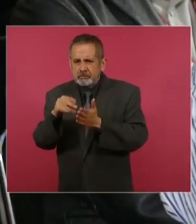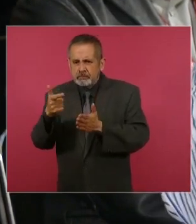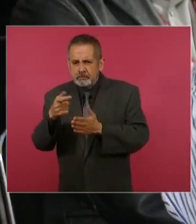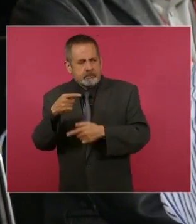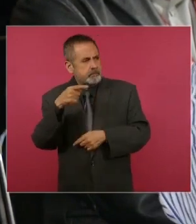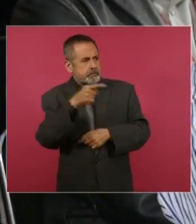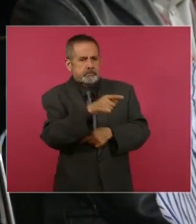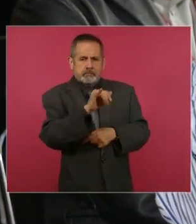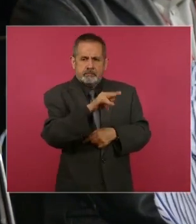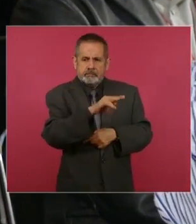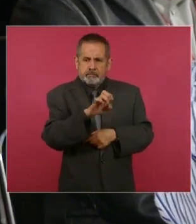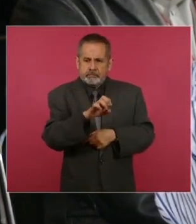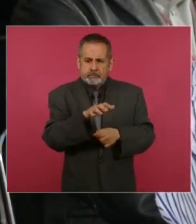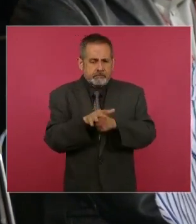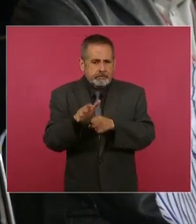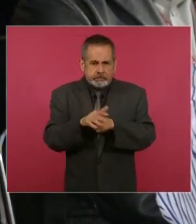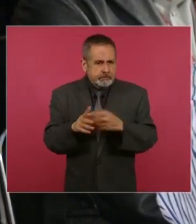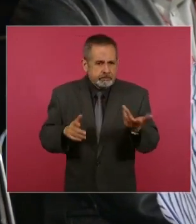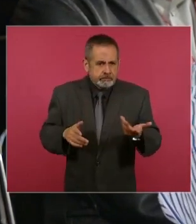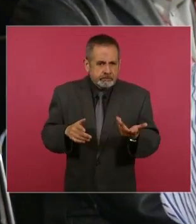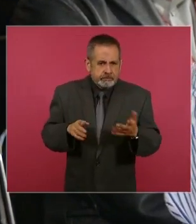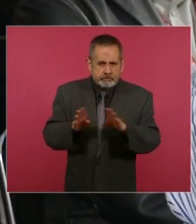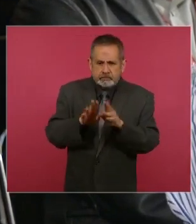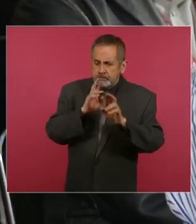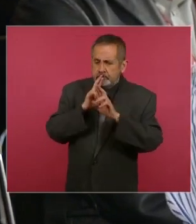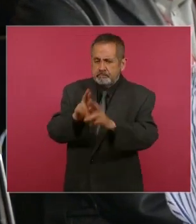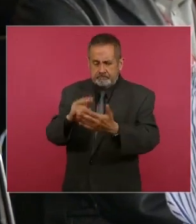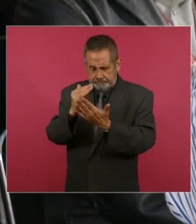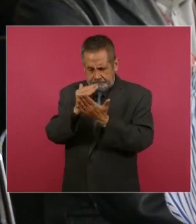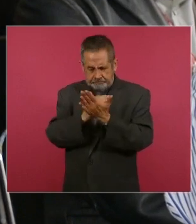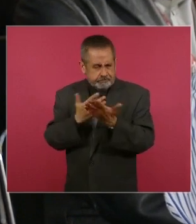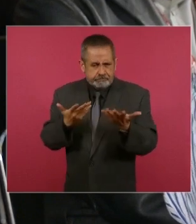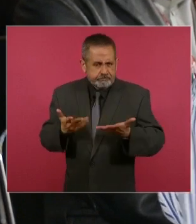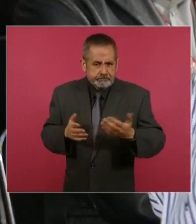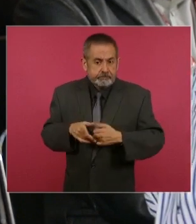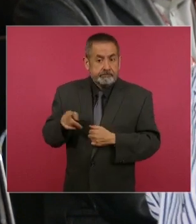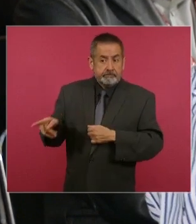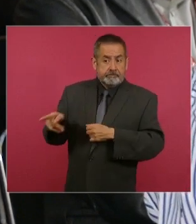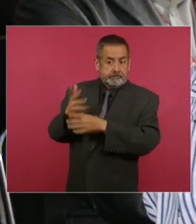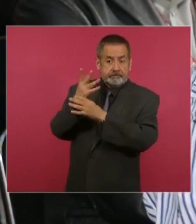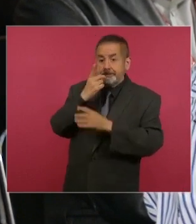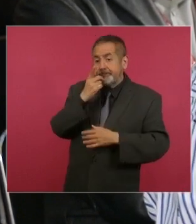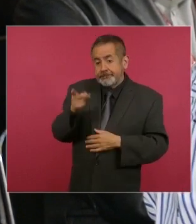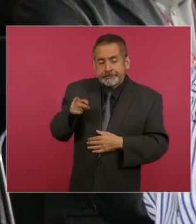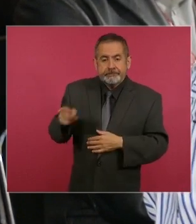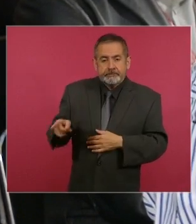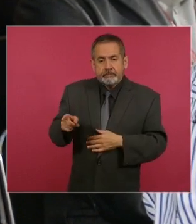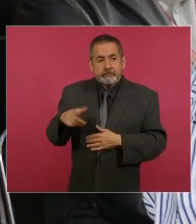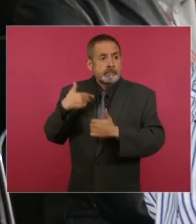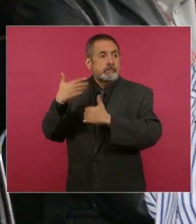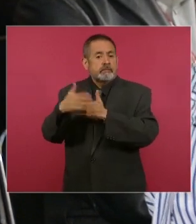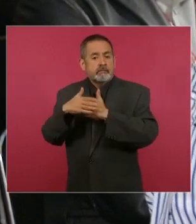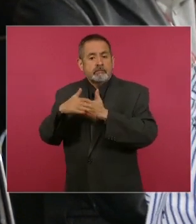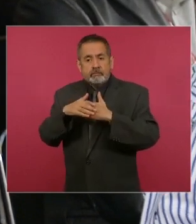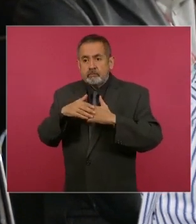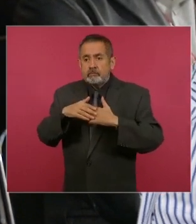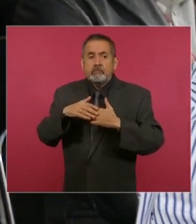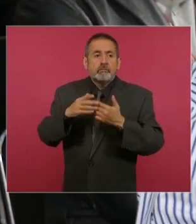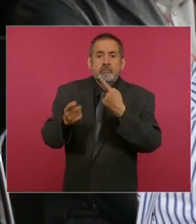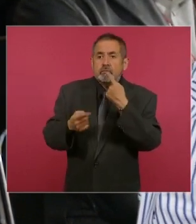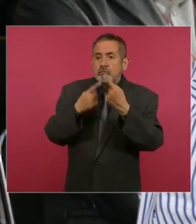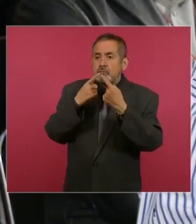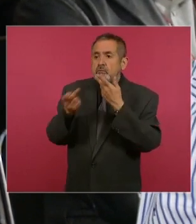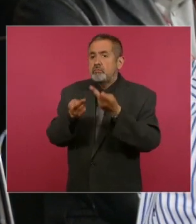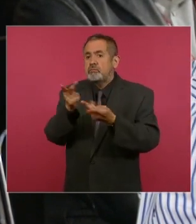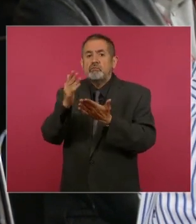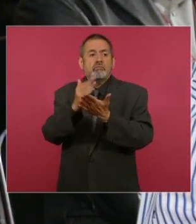gobierno federal se ve suficiente este recorte que se anticipa, lo que él argumentó es que ya no se proyectaría la consulta popular para